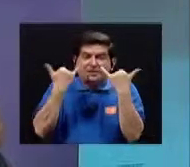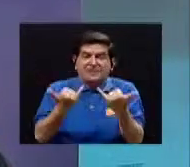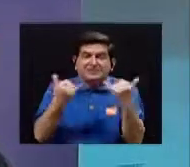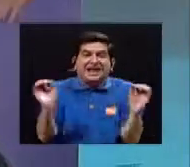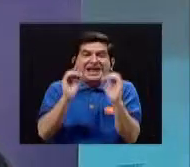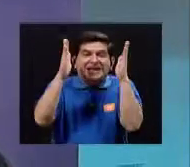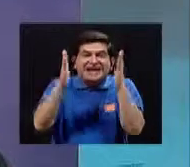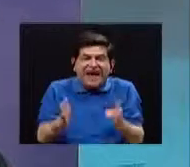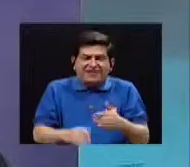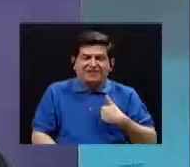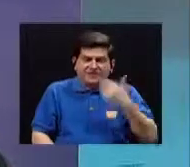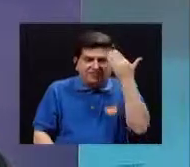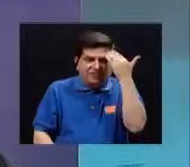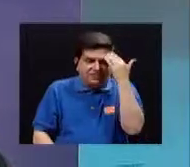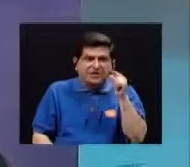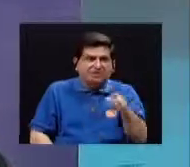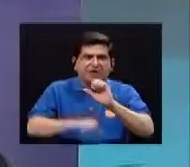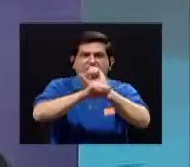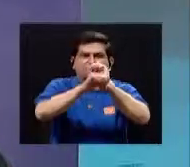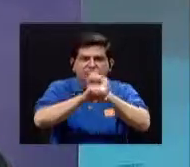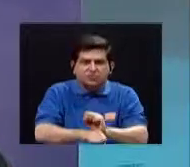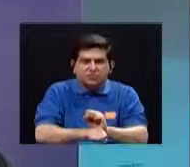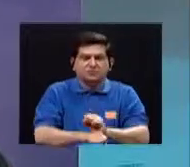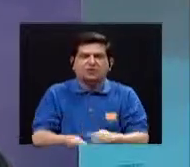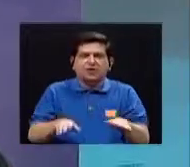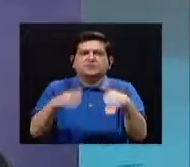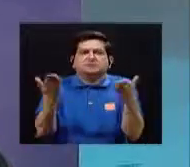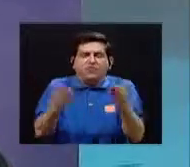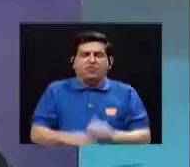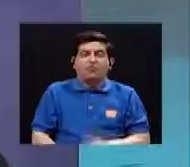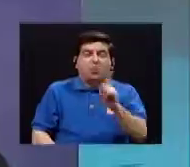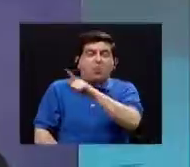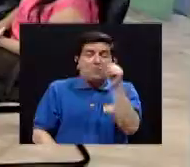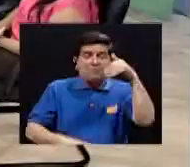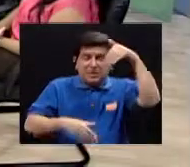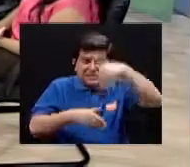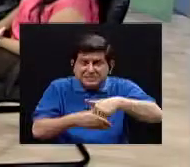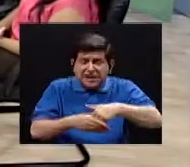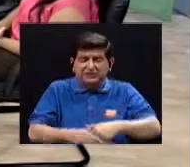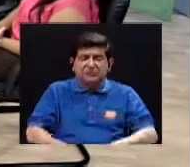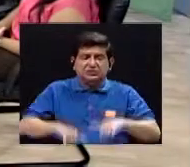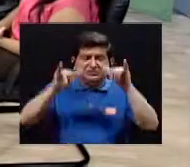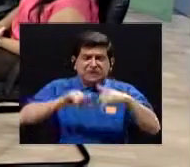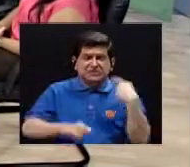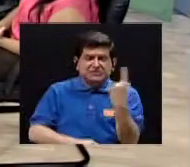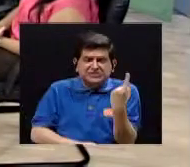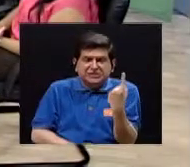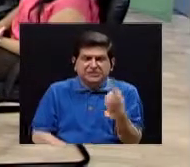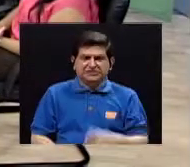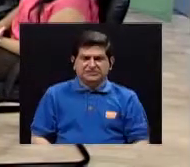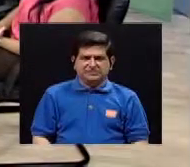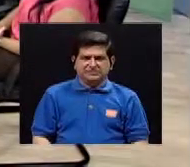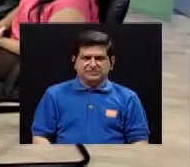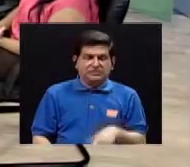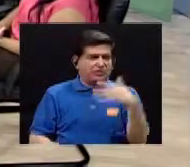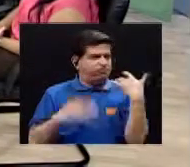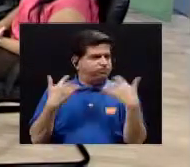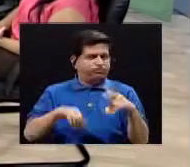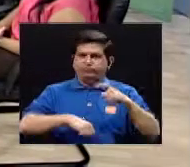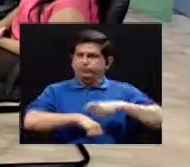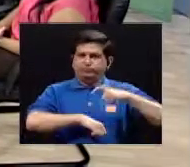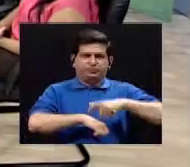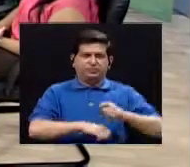ver a nadie como esto sé cómo ellos durar tanto tiempo un mes ahí metidos concentrados y sea como